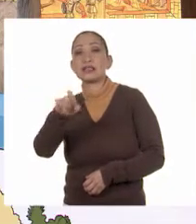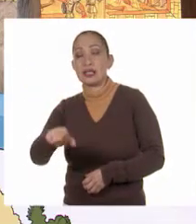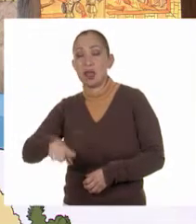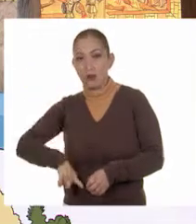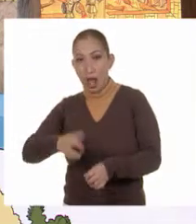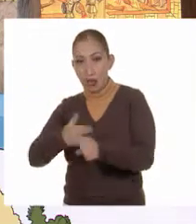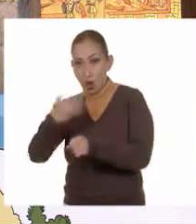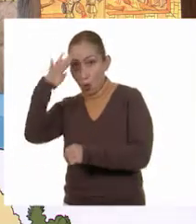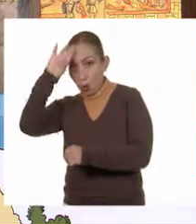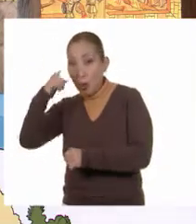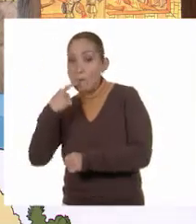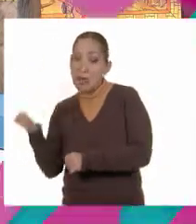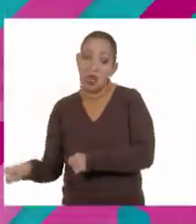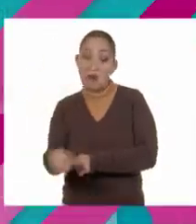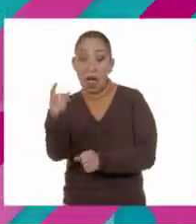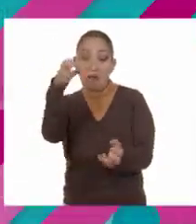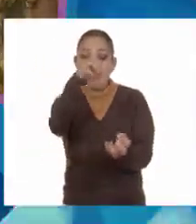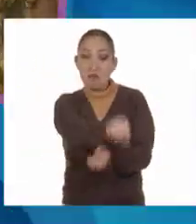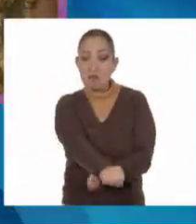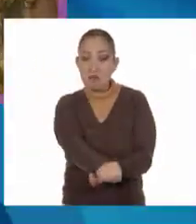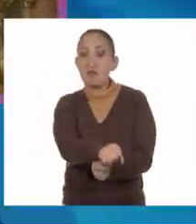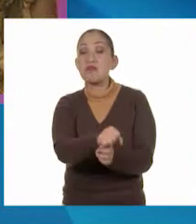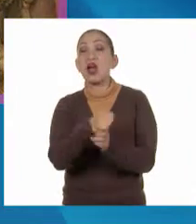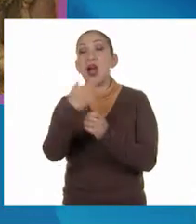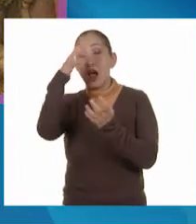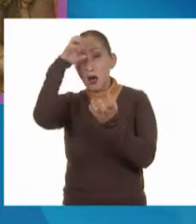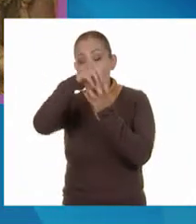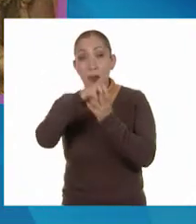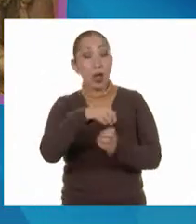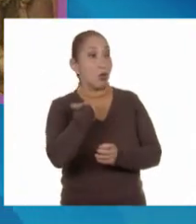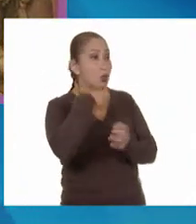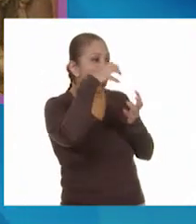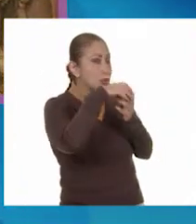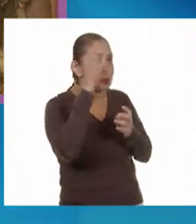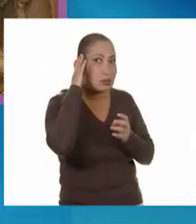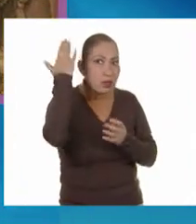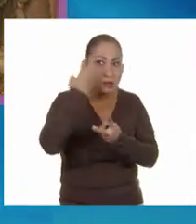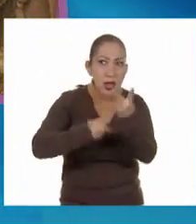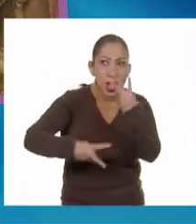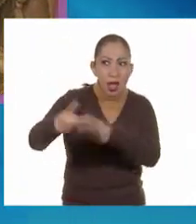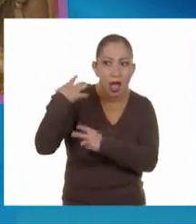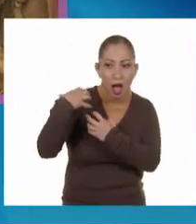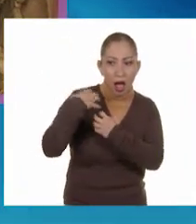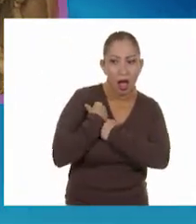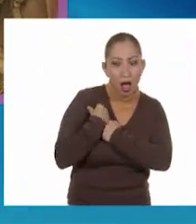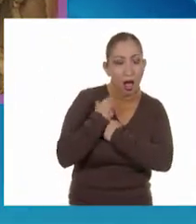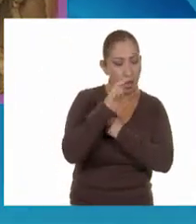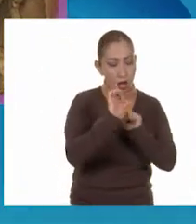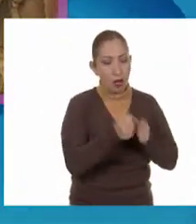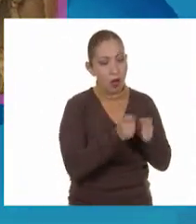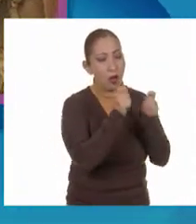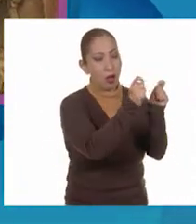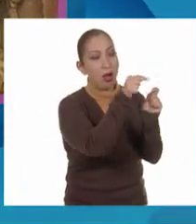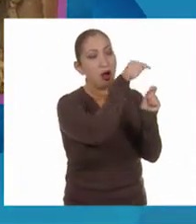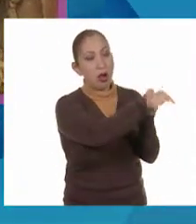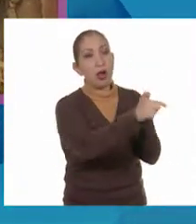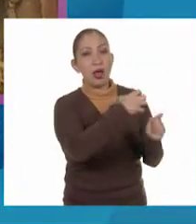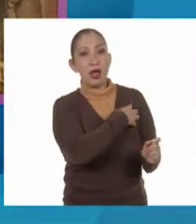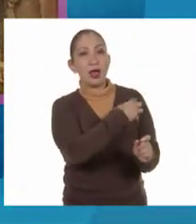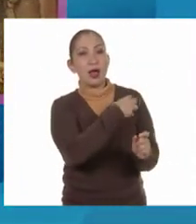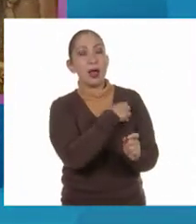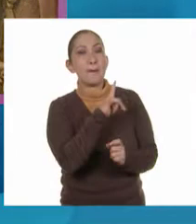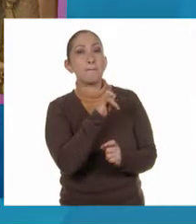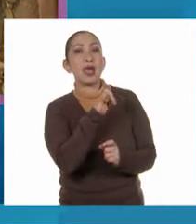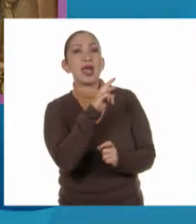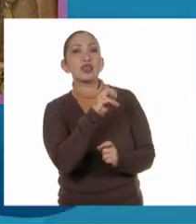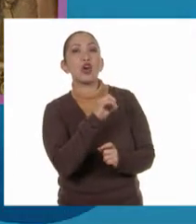fue. Cuando Cortés se enteró que llegarían a las costas de Veracruz, se adelantó para confrontarlos y dejó al cargo de la ciudad al capitán